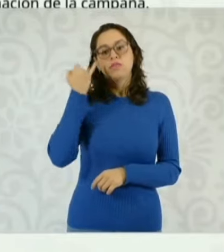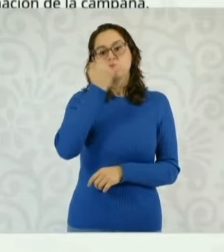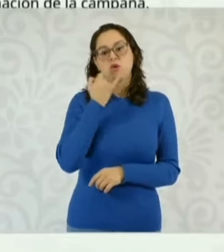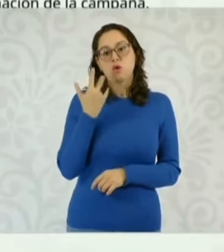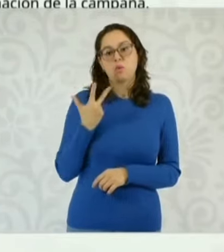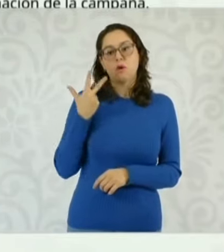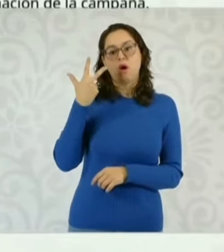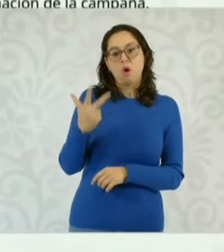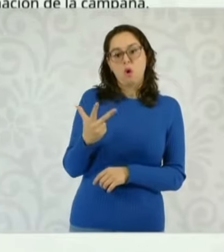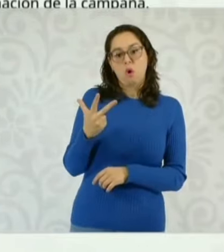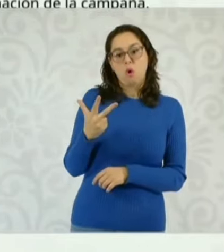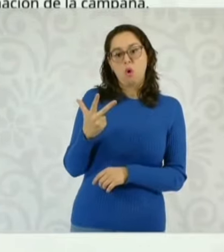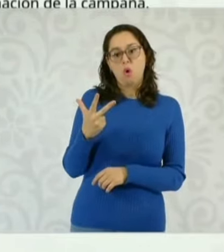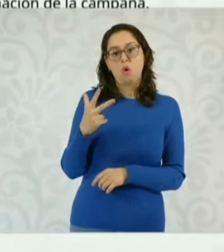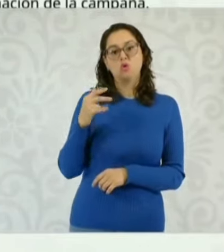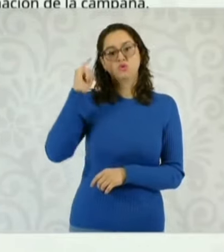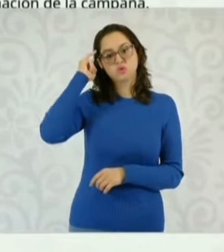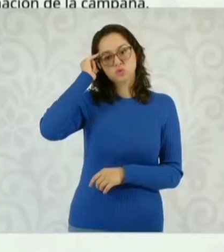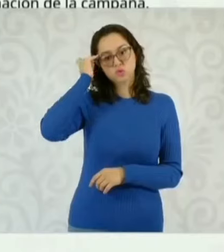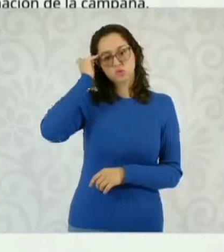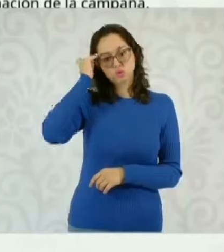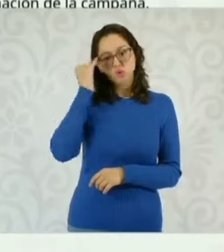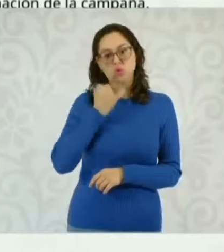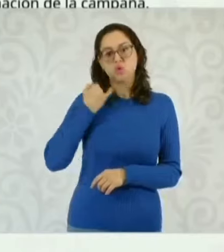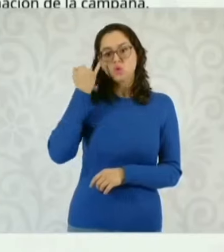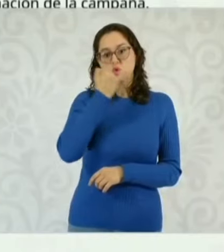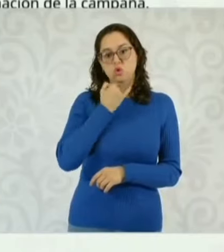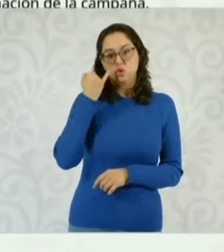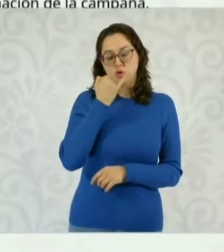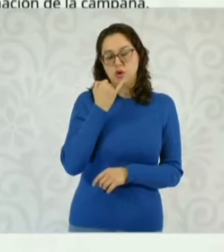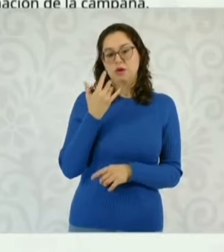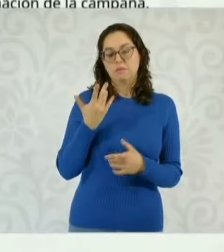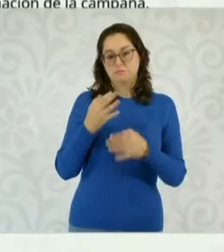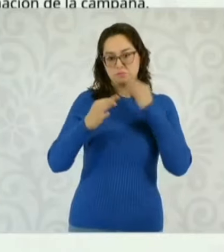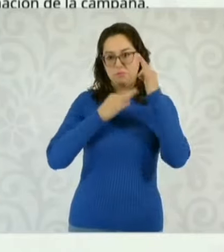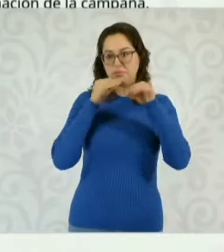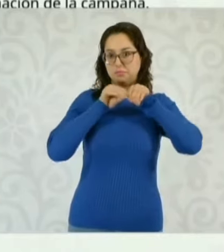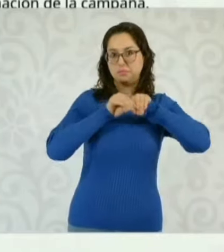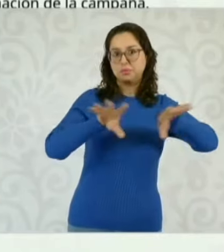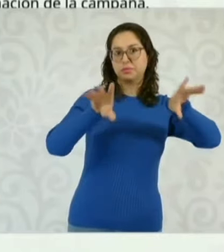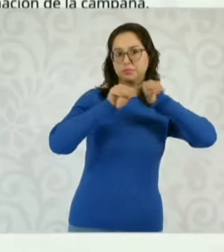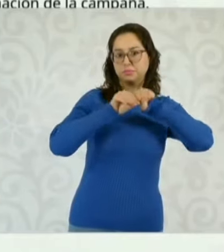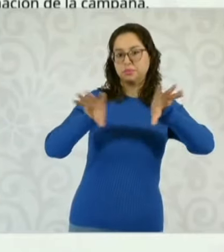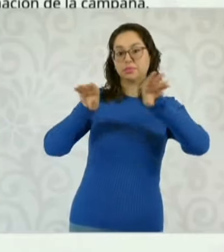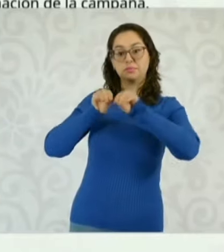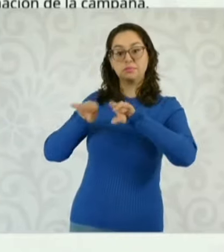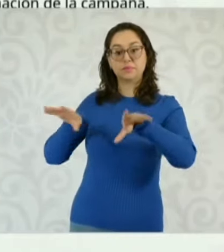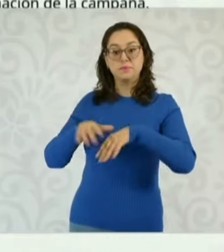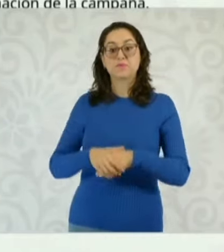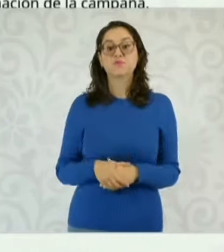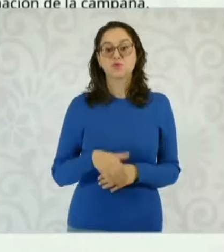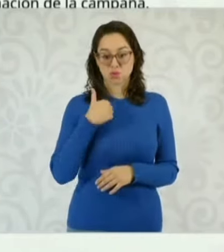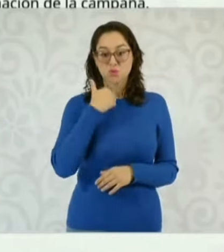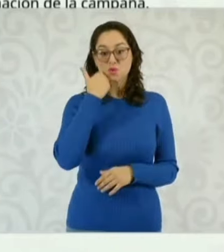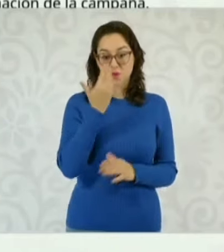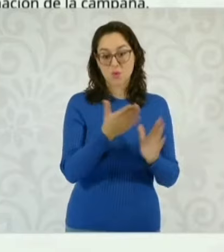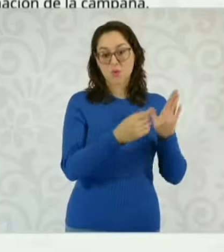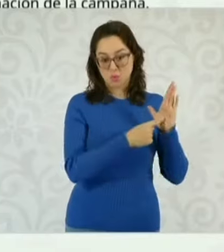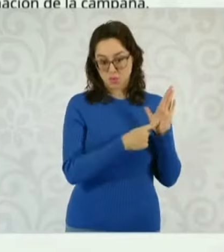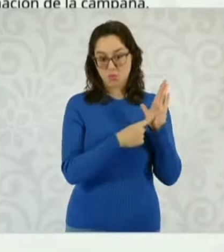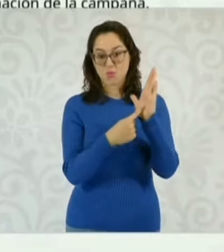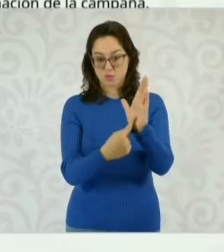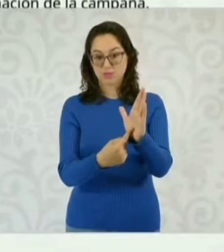indígenas para los 5 segmentos que ha propuesto la coordinación de la campaña. A continuación me gustaría